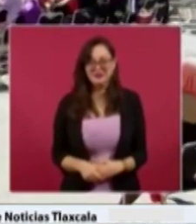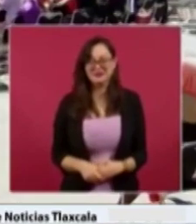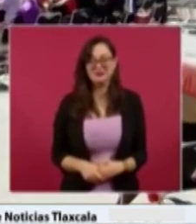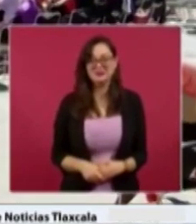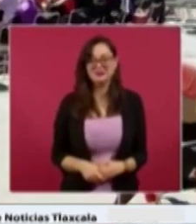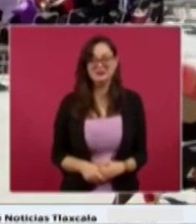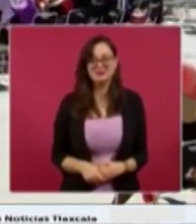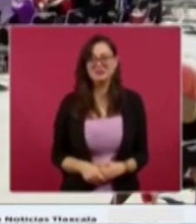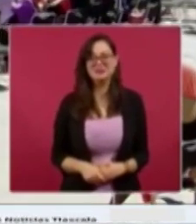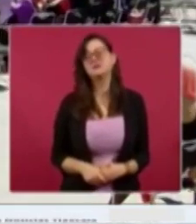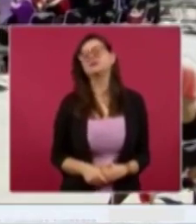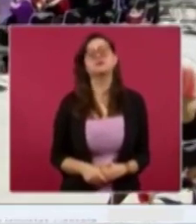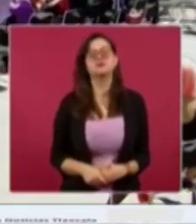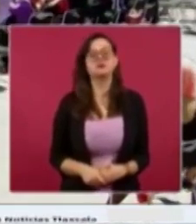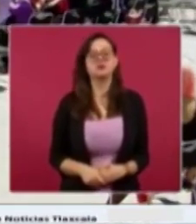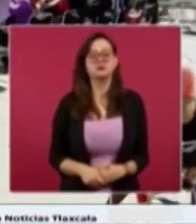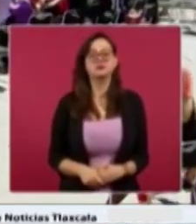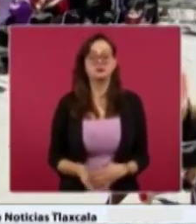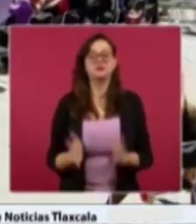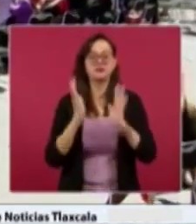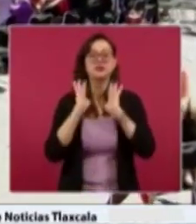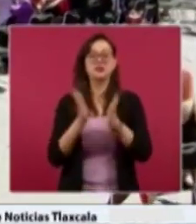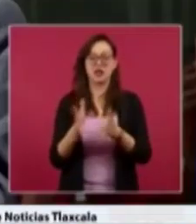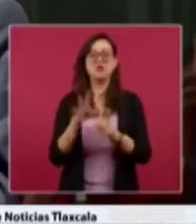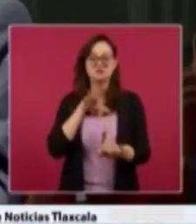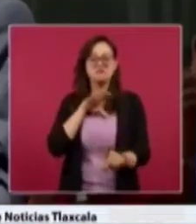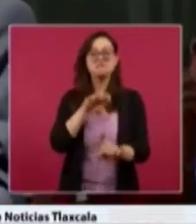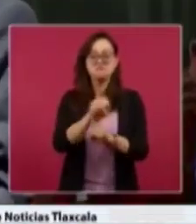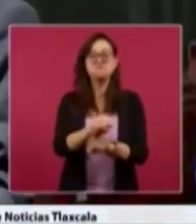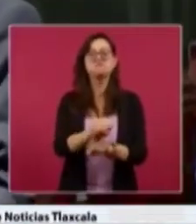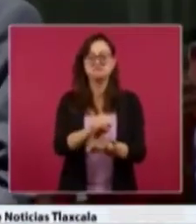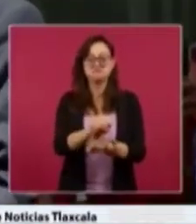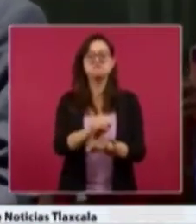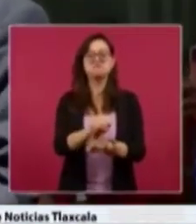Ya eso se logró.